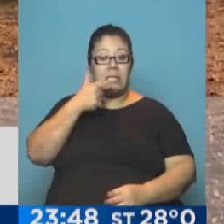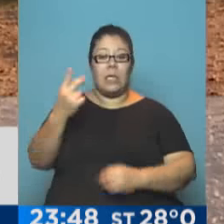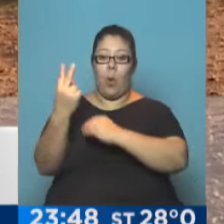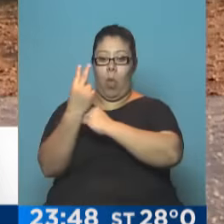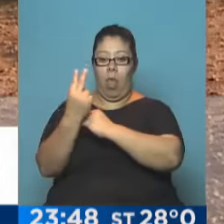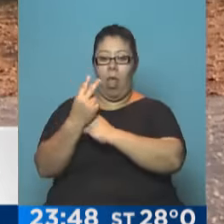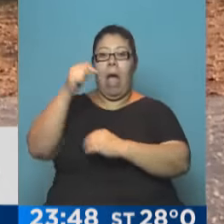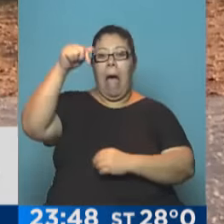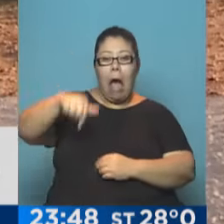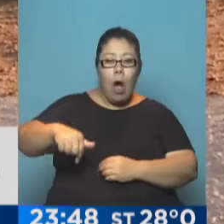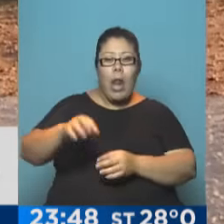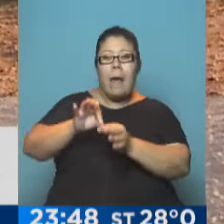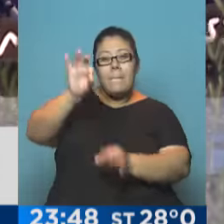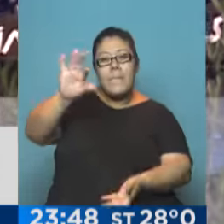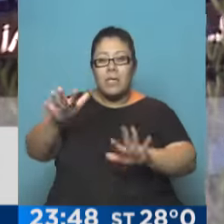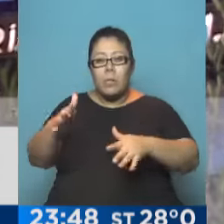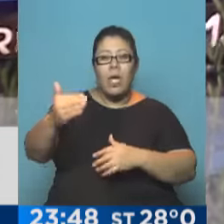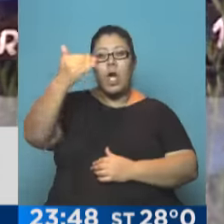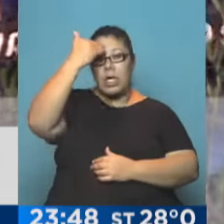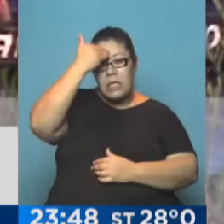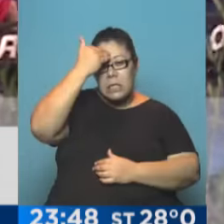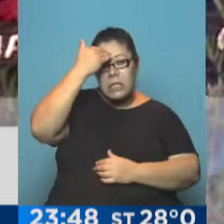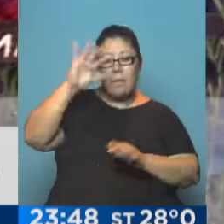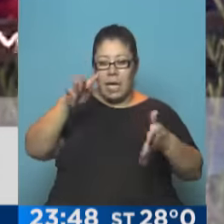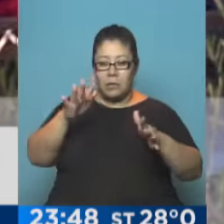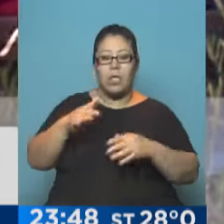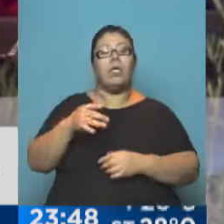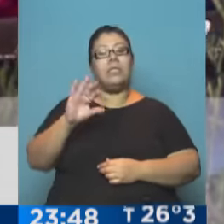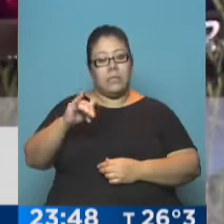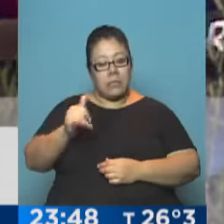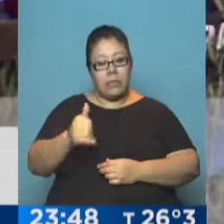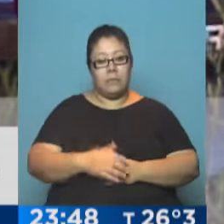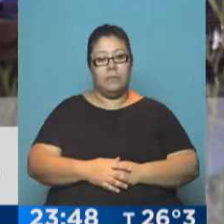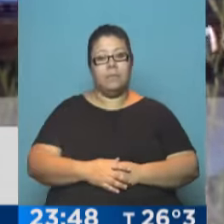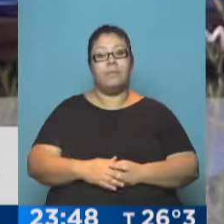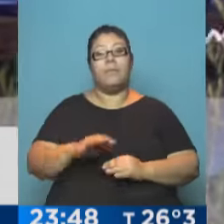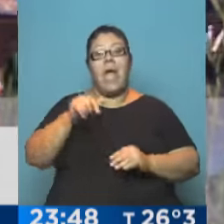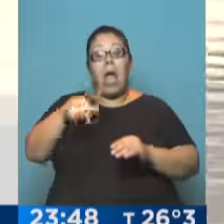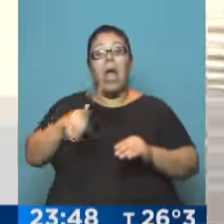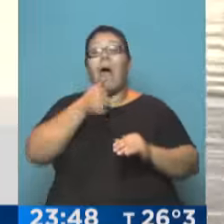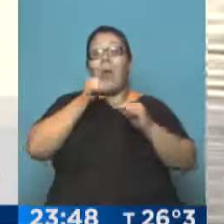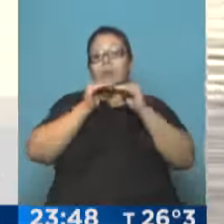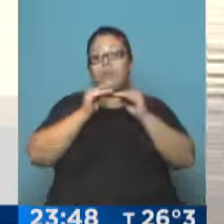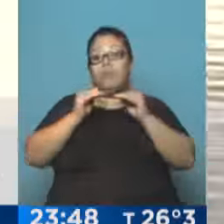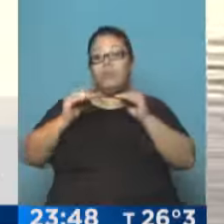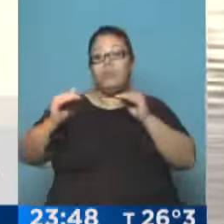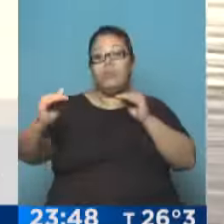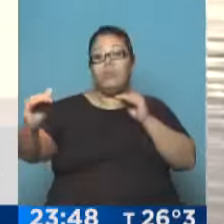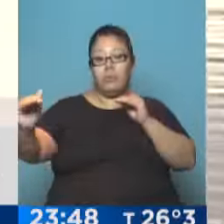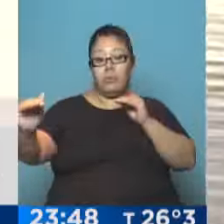en 15,86, 15 y medio. Sí, por ahí es más o menos la altura que estamos ahora. Está estacionado el río ahora,